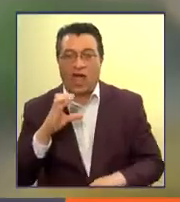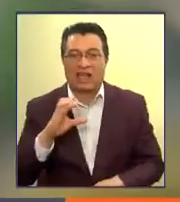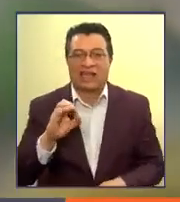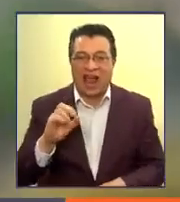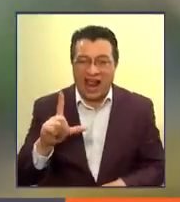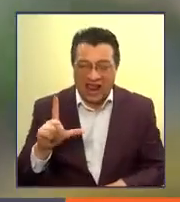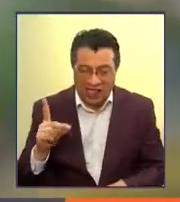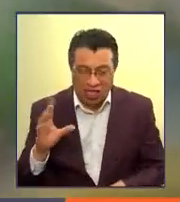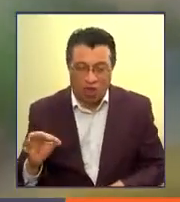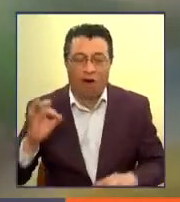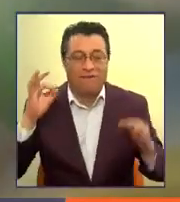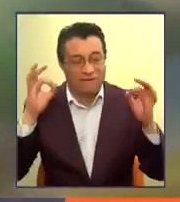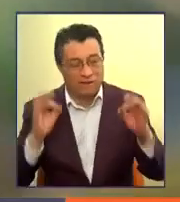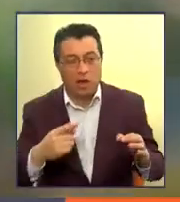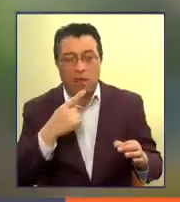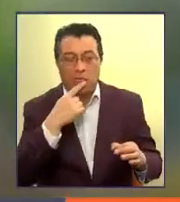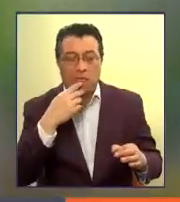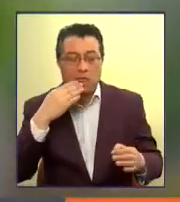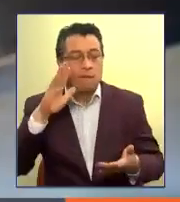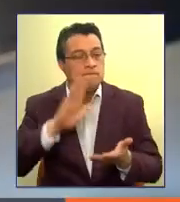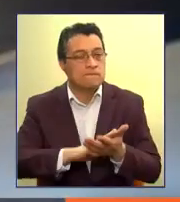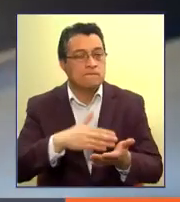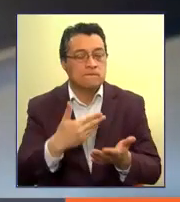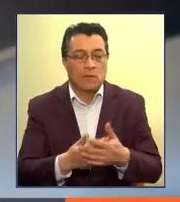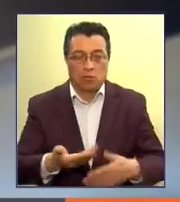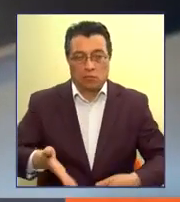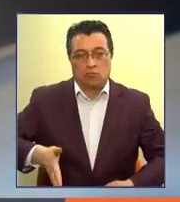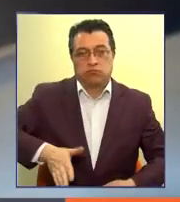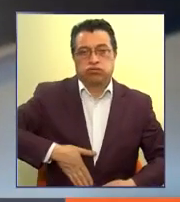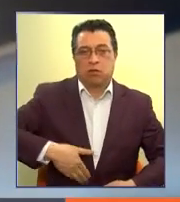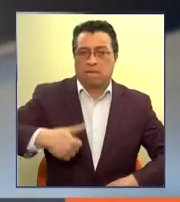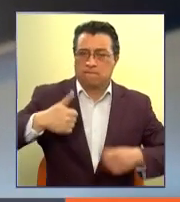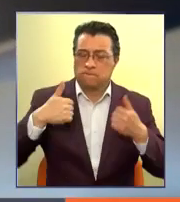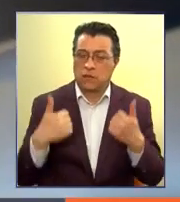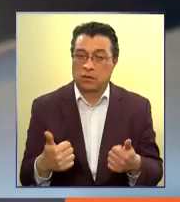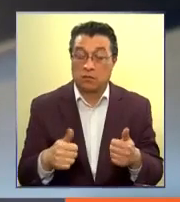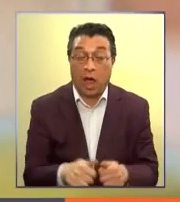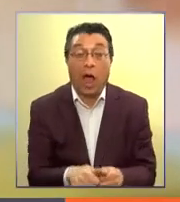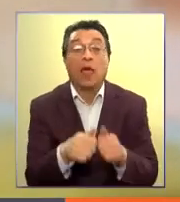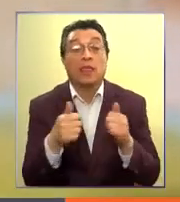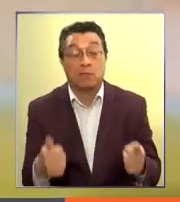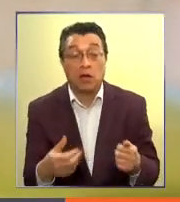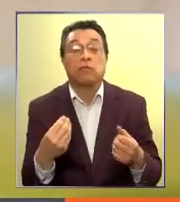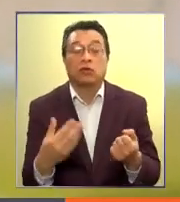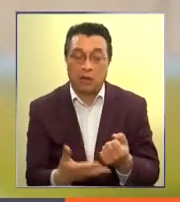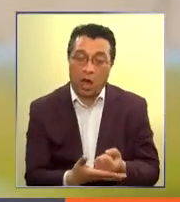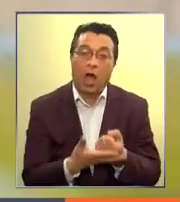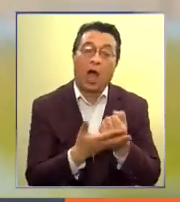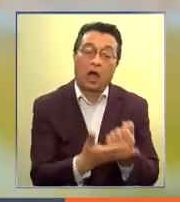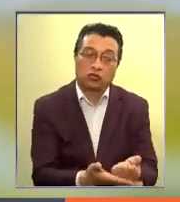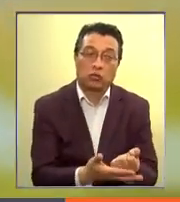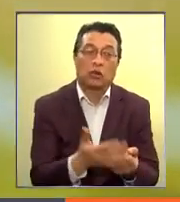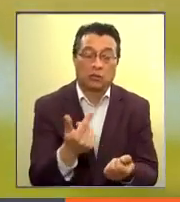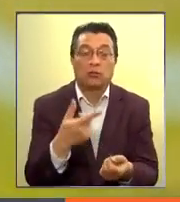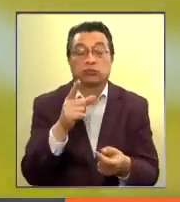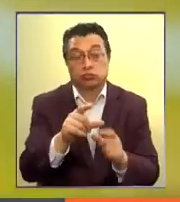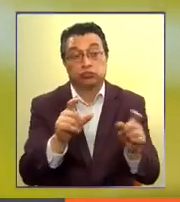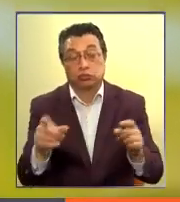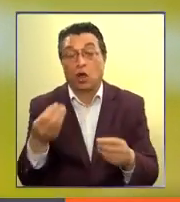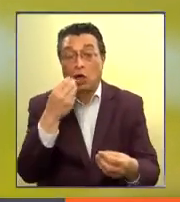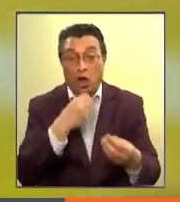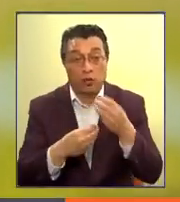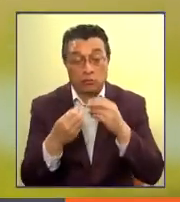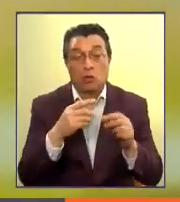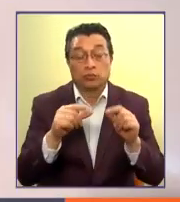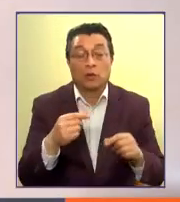sabor, saludable, nutritivo, y que además podemos ser un gran aporte para las minorías alimentarias que son